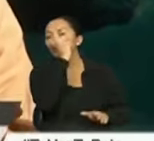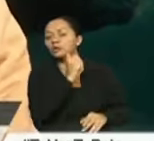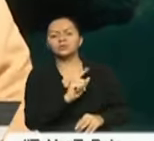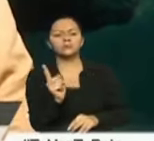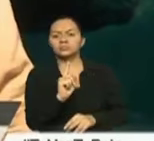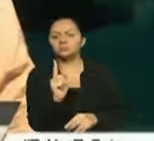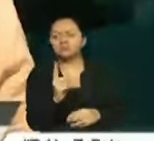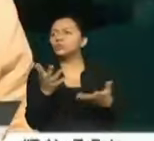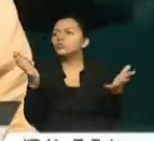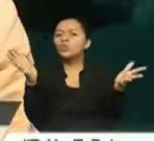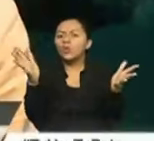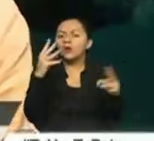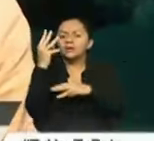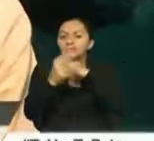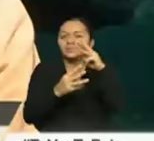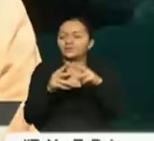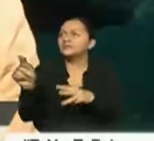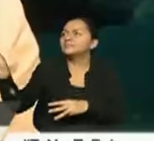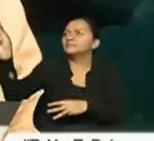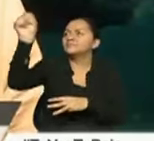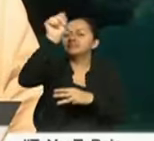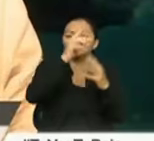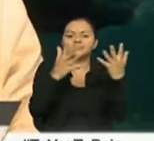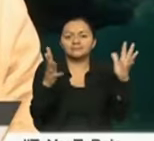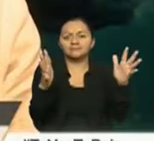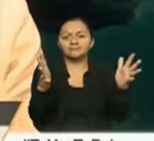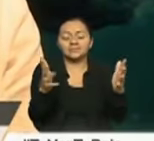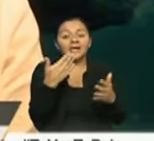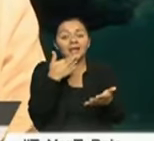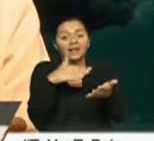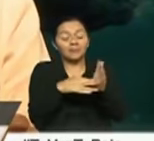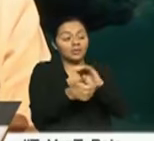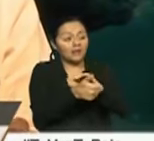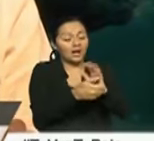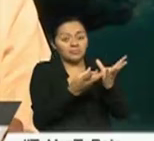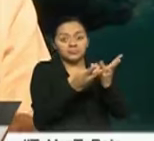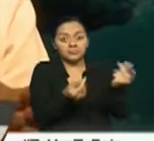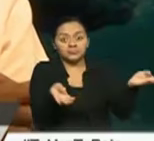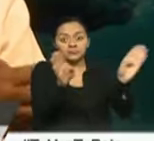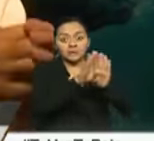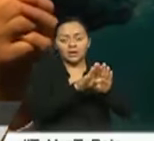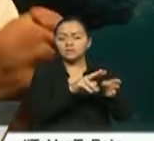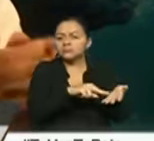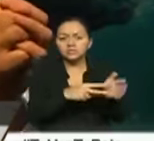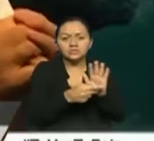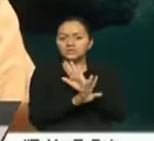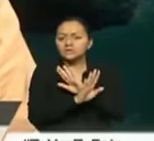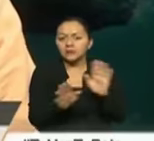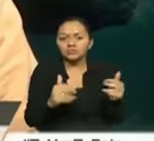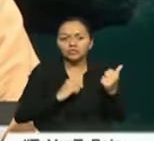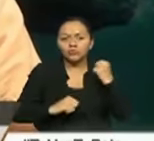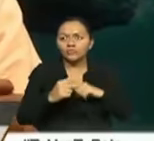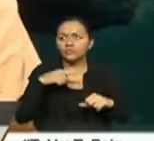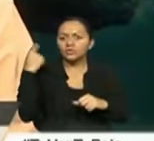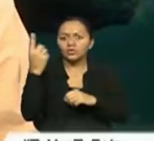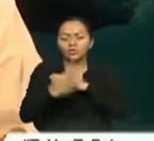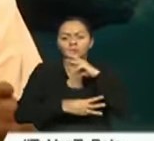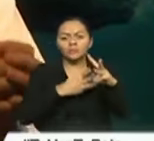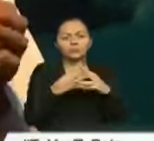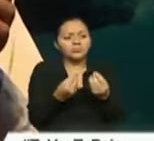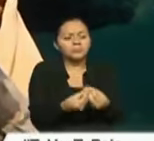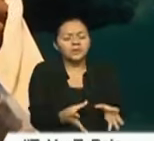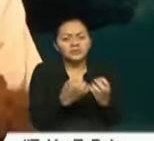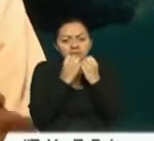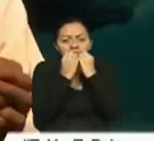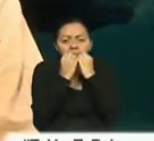es un molde irrepetible. Si algo le pasa a estas islas, acabaremos por lamentarlo y acabaremos por perder algo